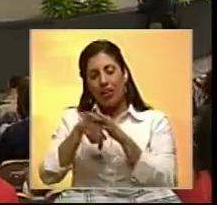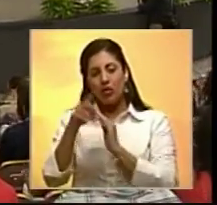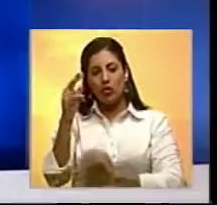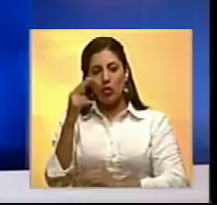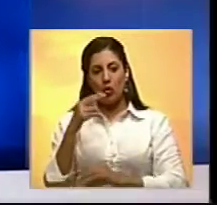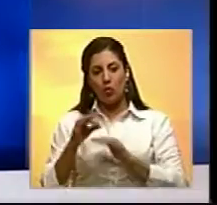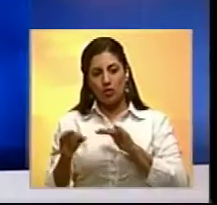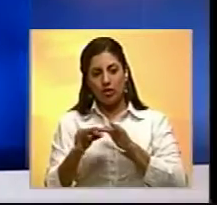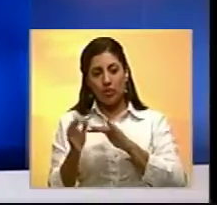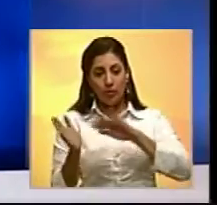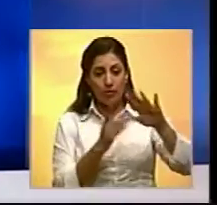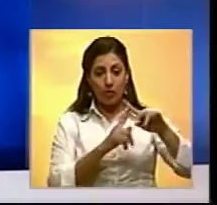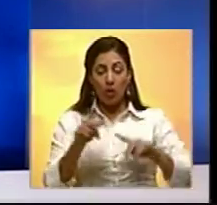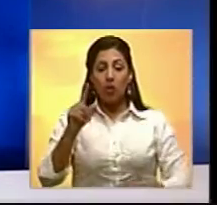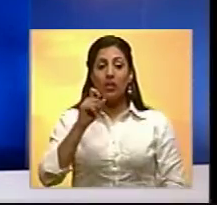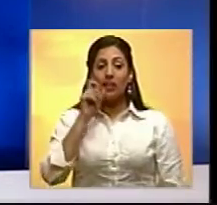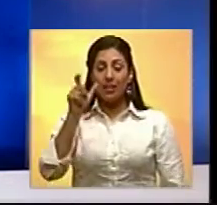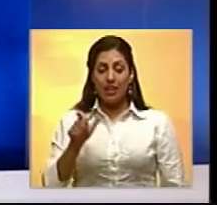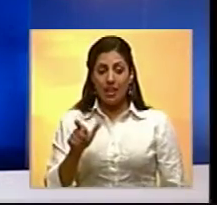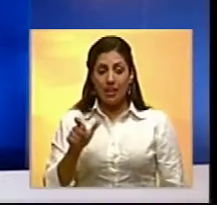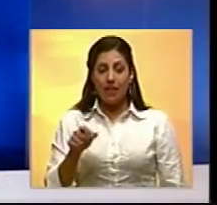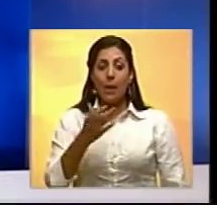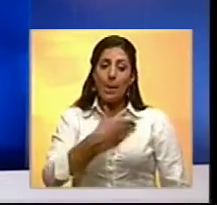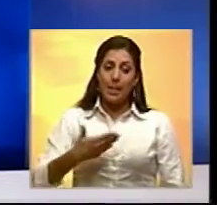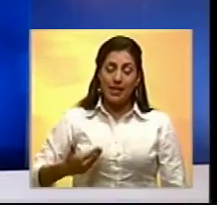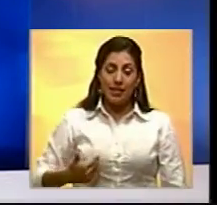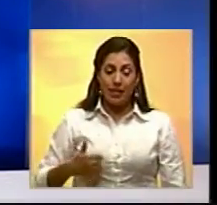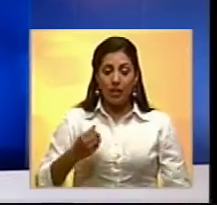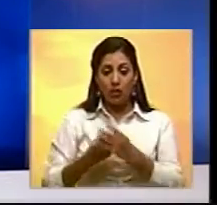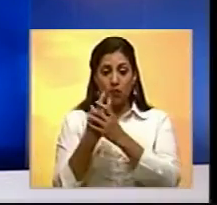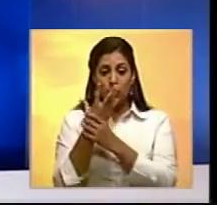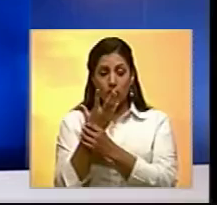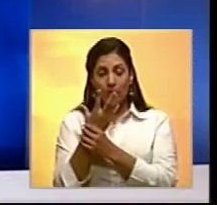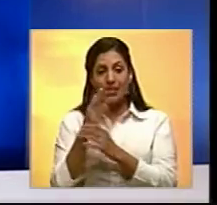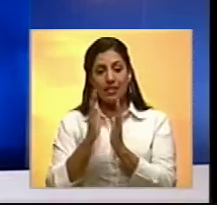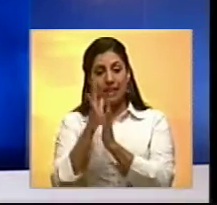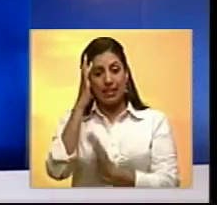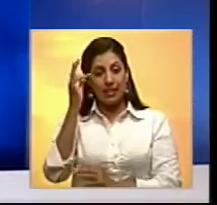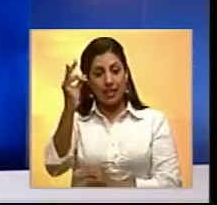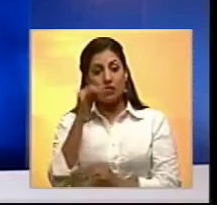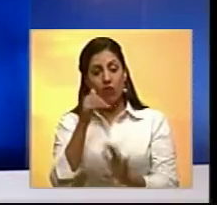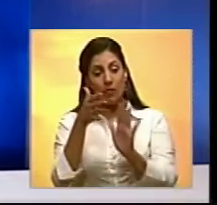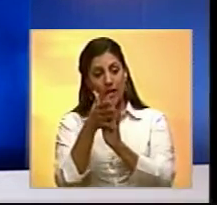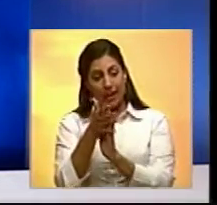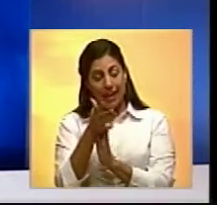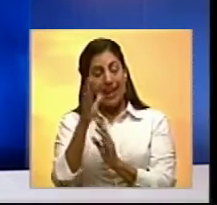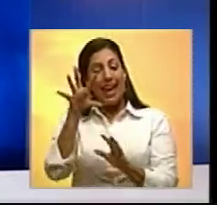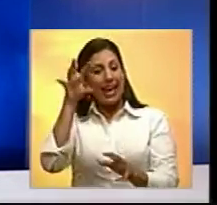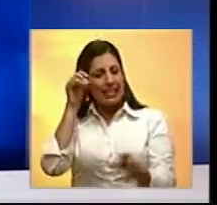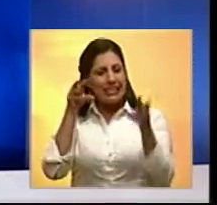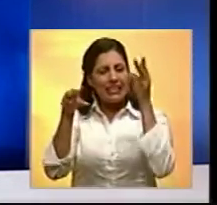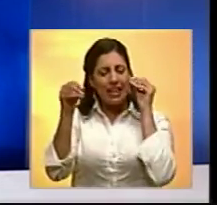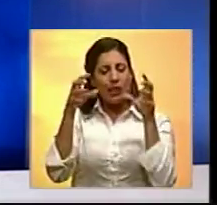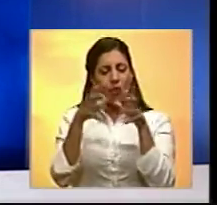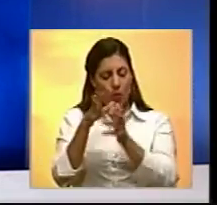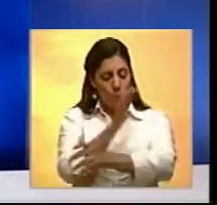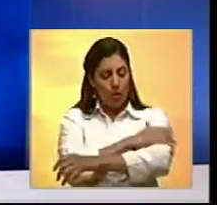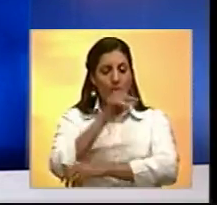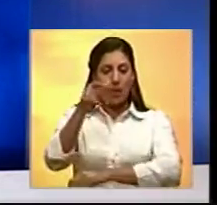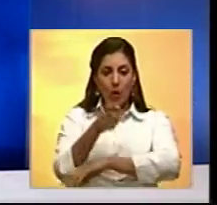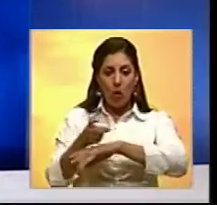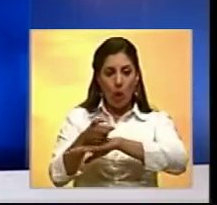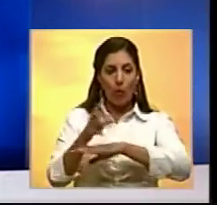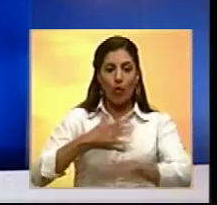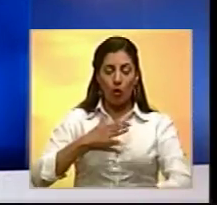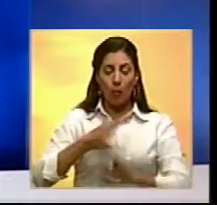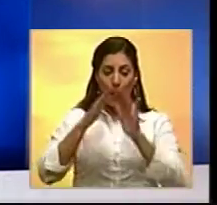municipio. Alberto Vollmer, presidente de la Fundación Santa Teresa, cree que para que un entendimiento entre la oposición y el gobierno en